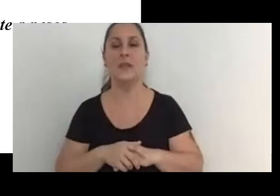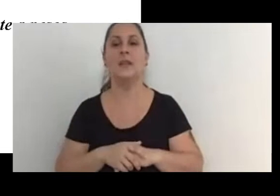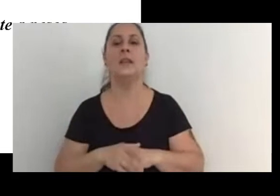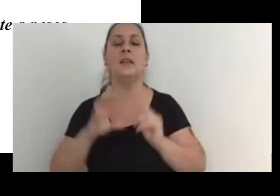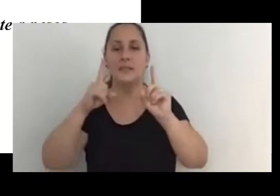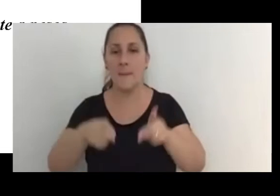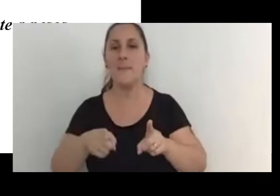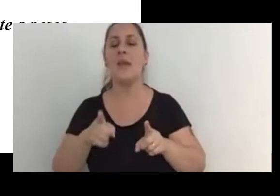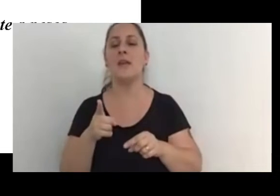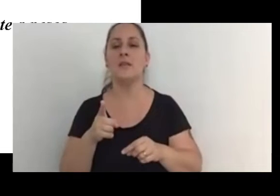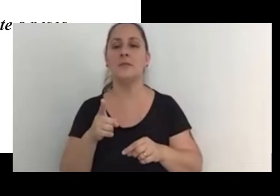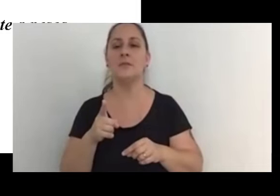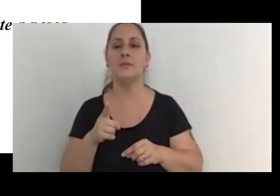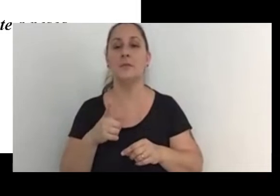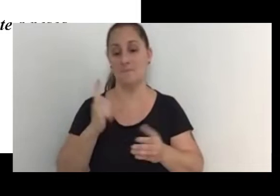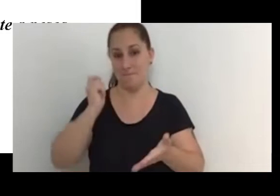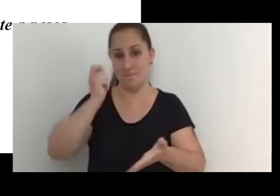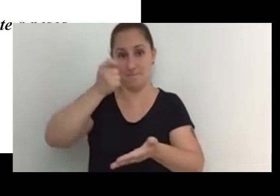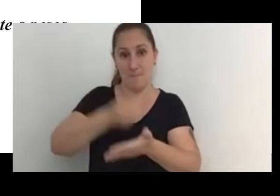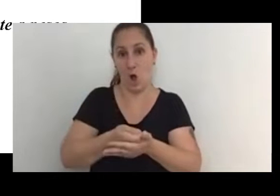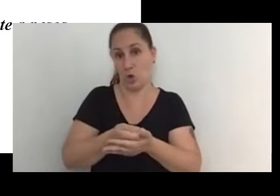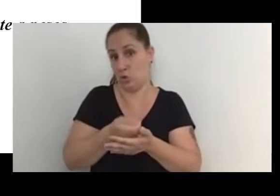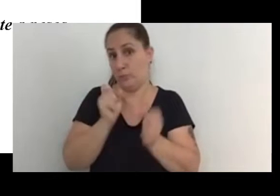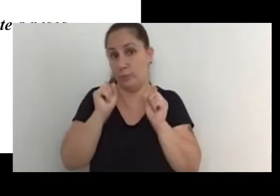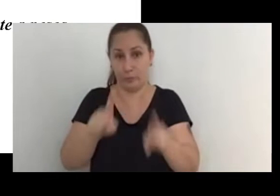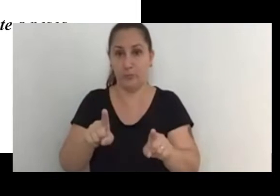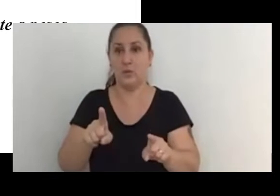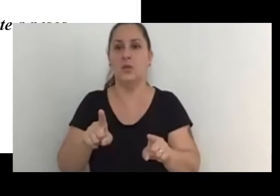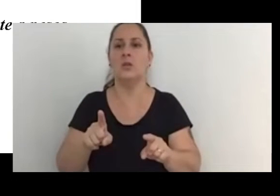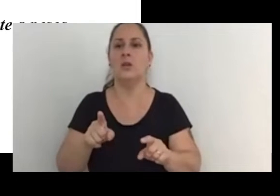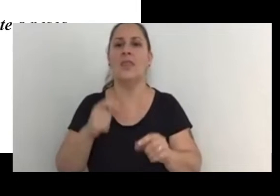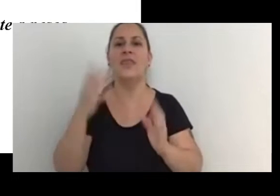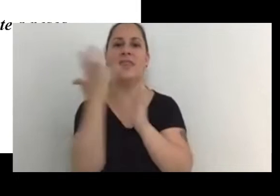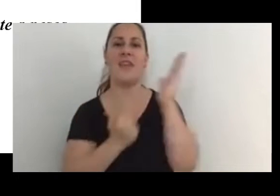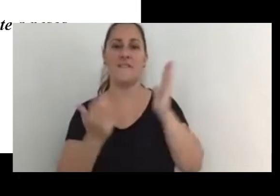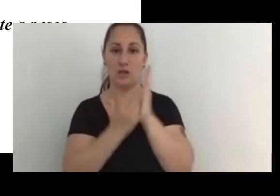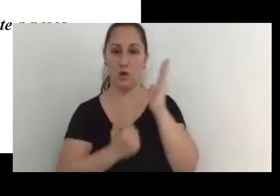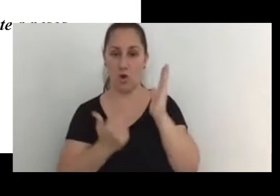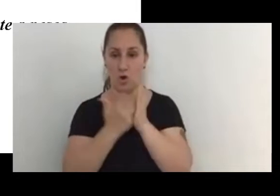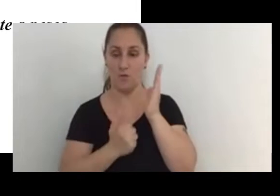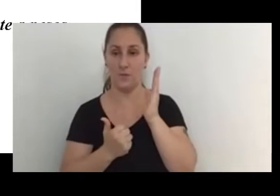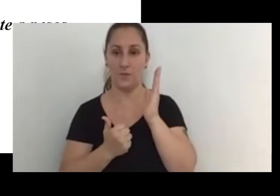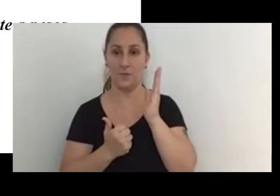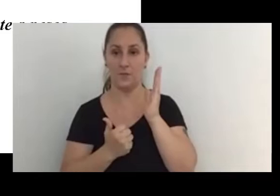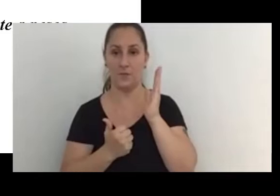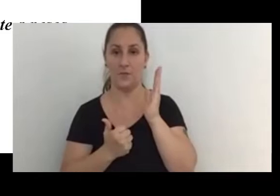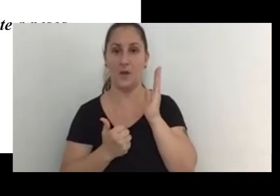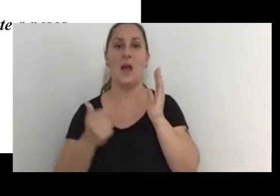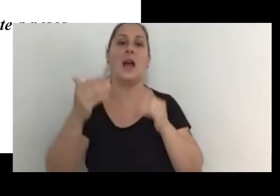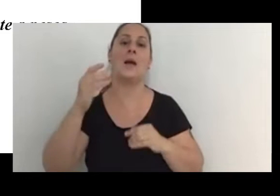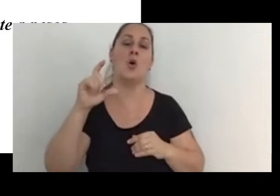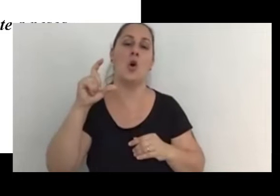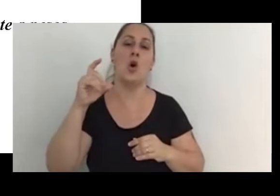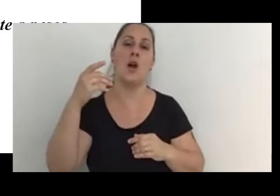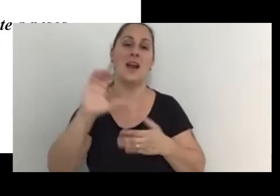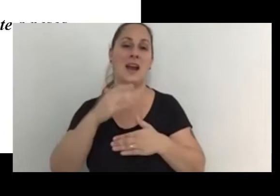adherido, ¿sí?, el pago de las obligaciones a través del débito automático en caja de ahorro o